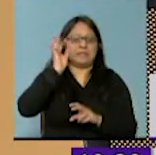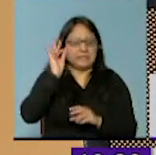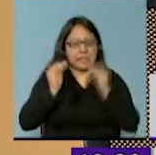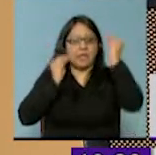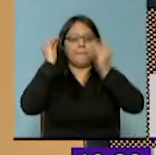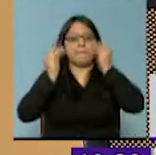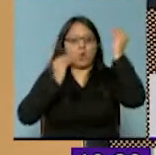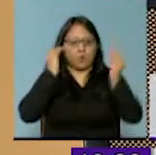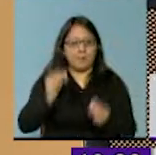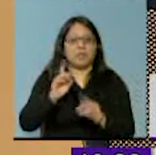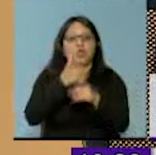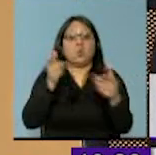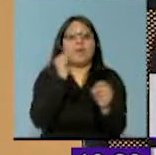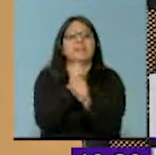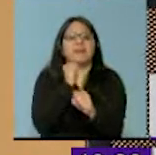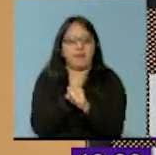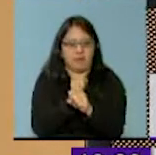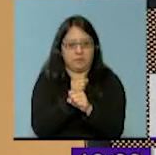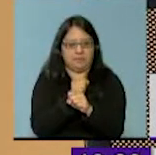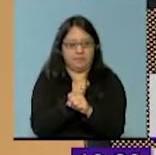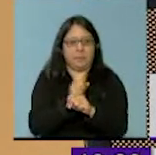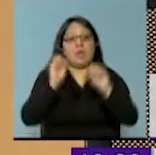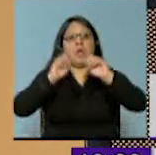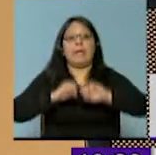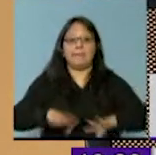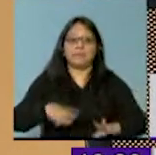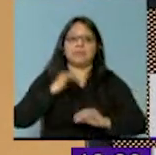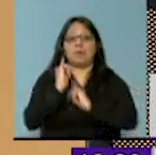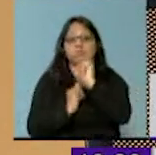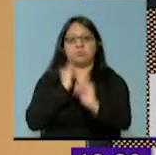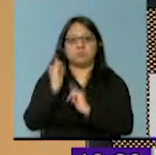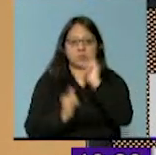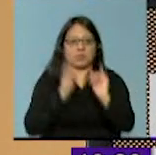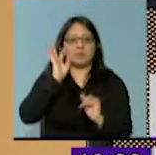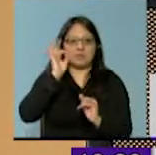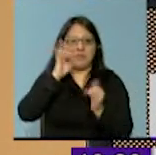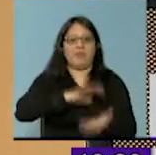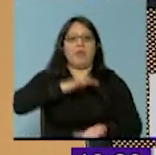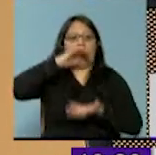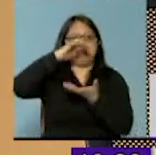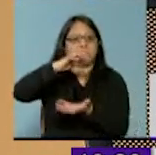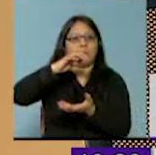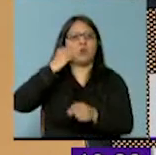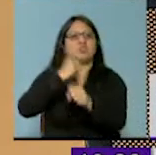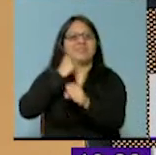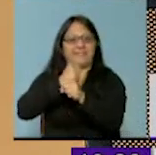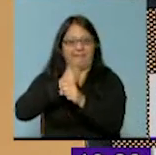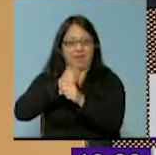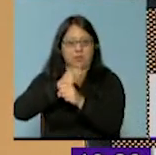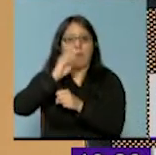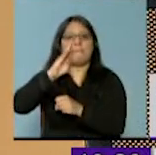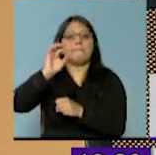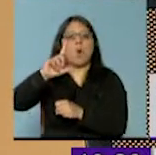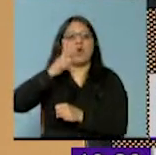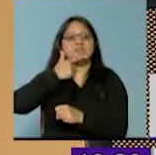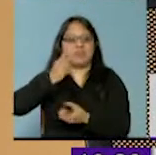nuestra sociedad. Y hablamos de la desocupación, comenzamos viendo los resultados de la bolsa de empleo, Mariana. En el mes de mayo se lanzó la